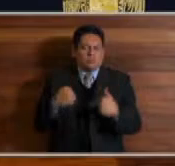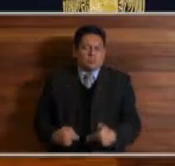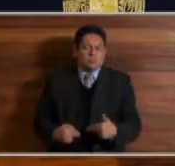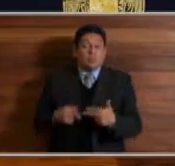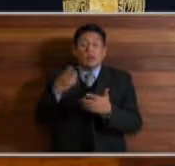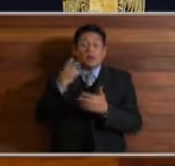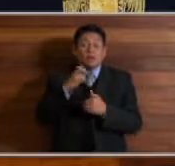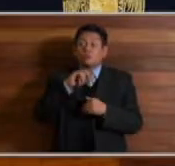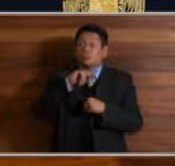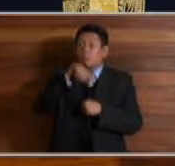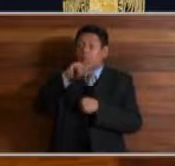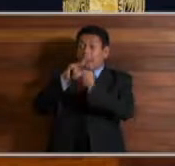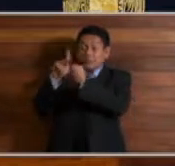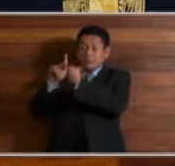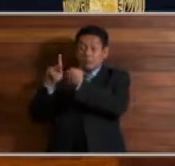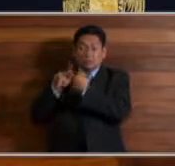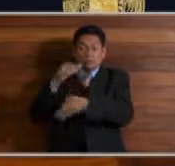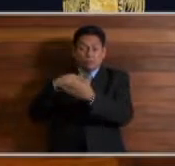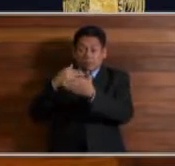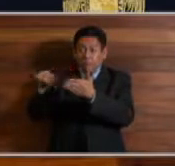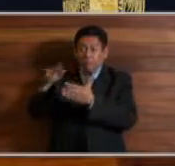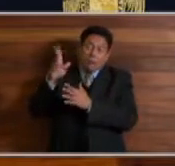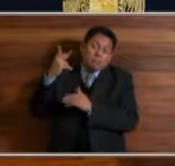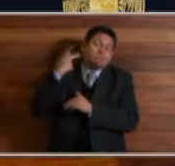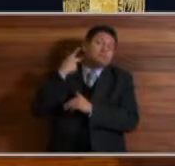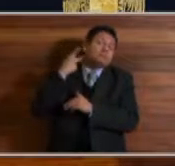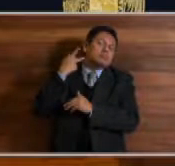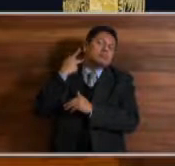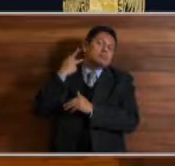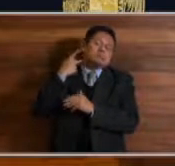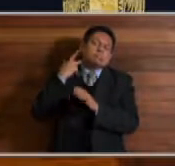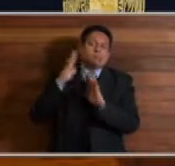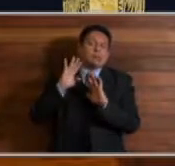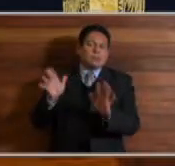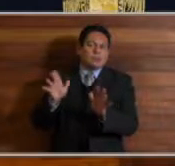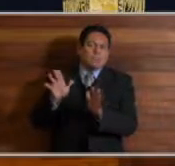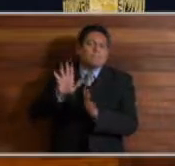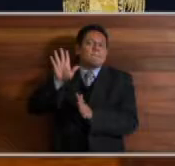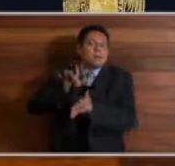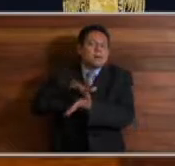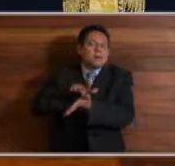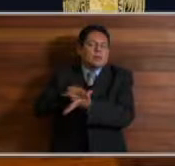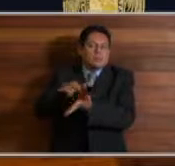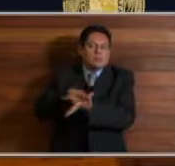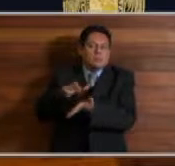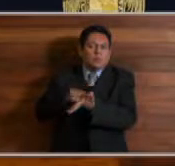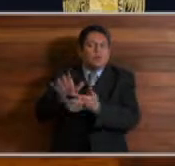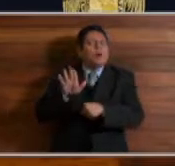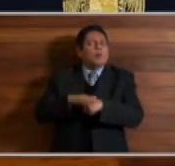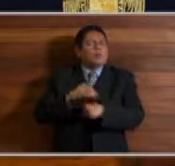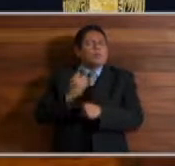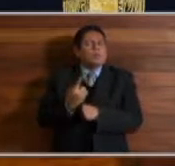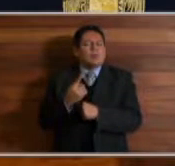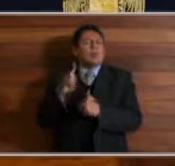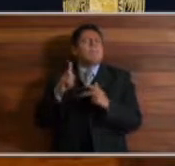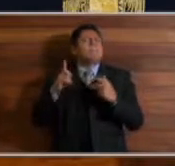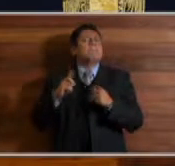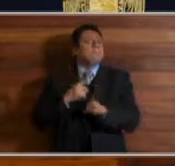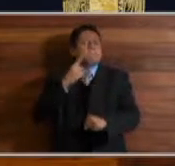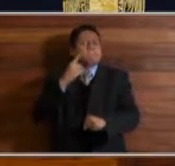político, porque por la primera vez, ¿no?, los ciudadanos, la